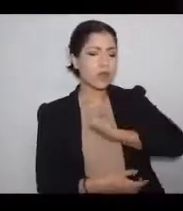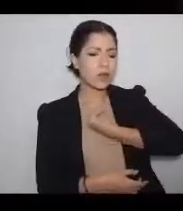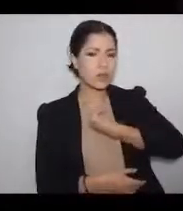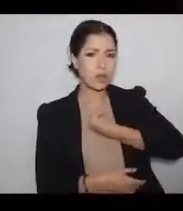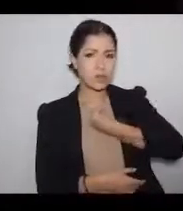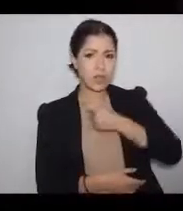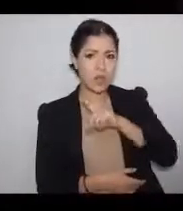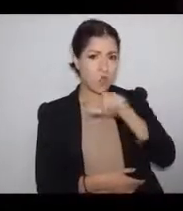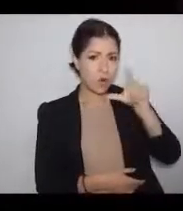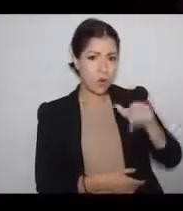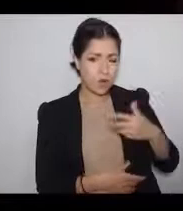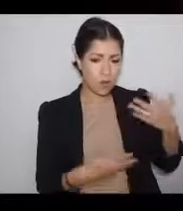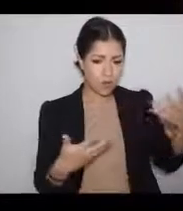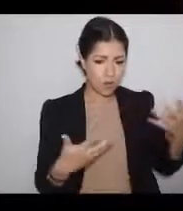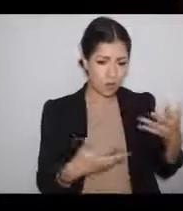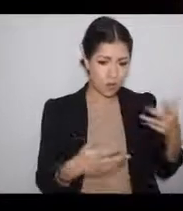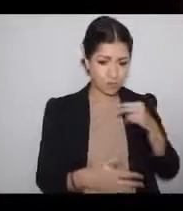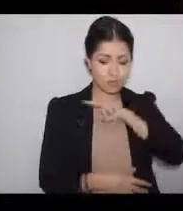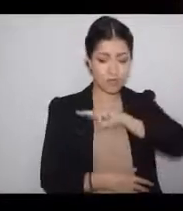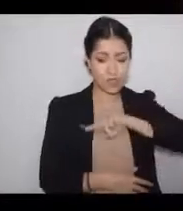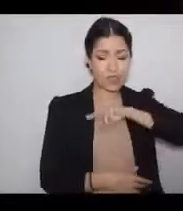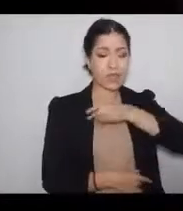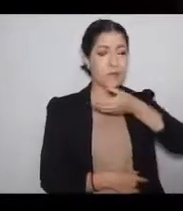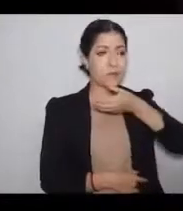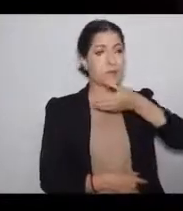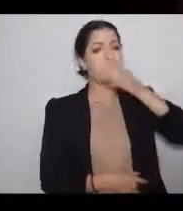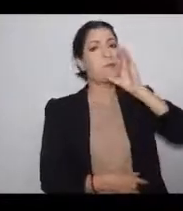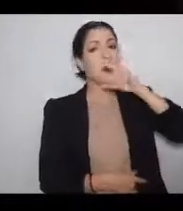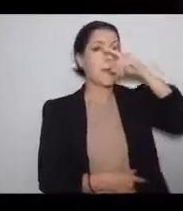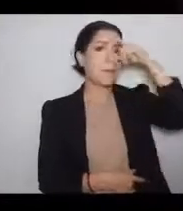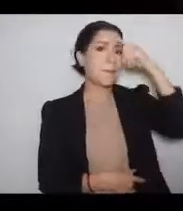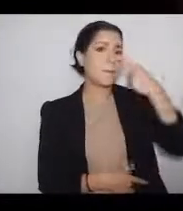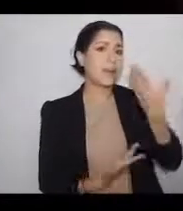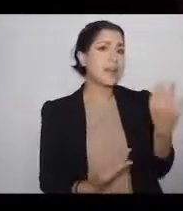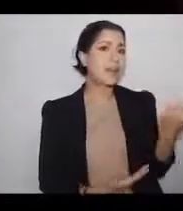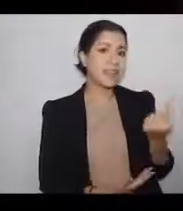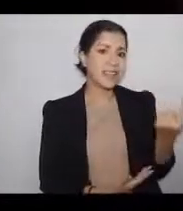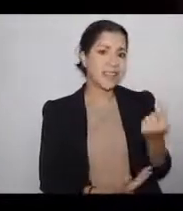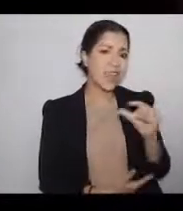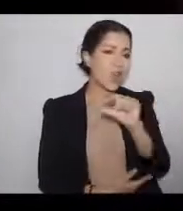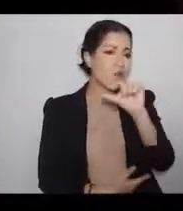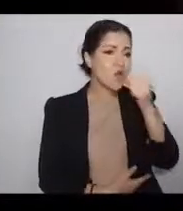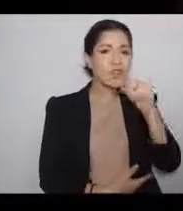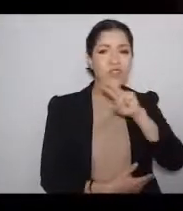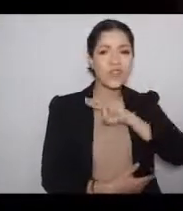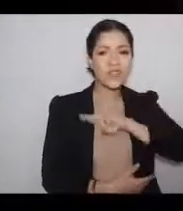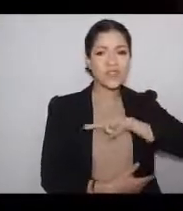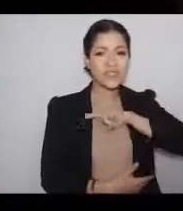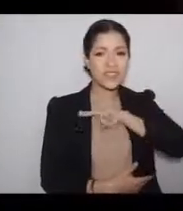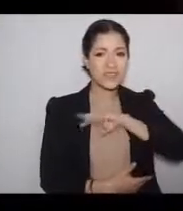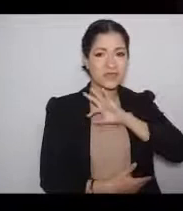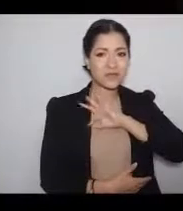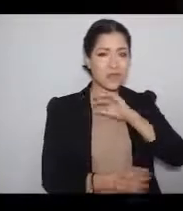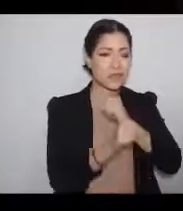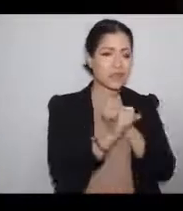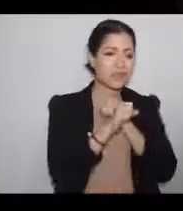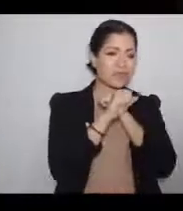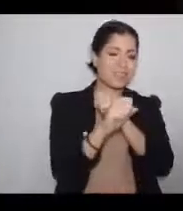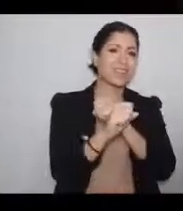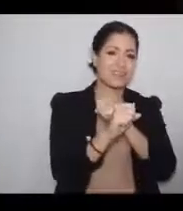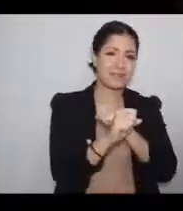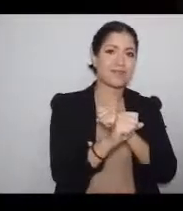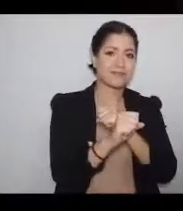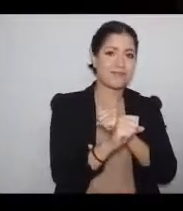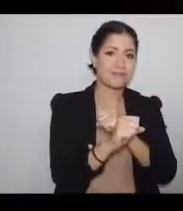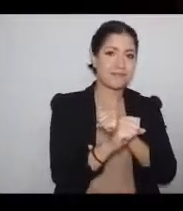repugnen otras bebidas. ¿Bebo veneno? Para combatir otros venenos.